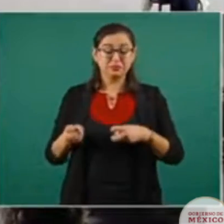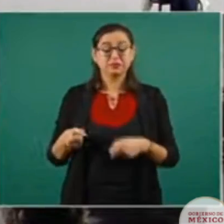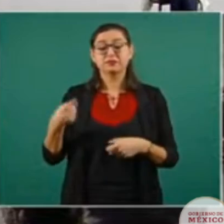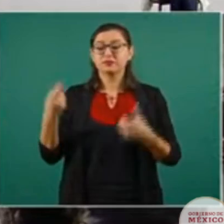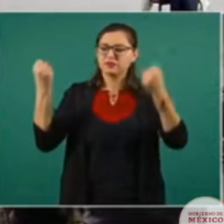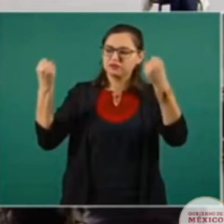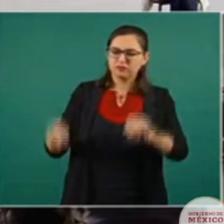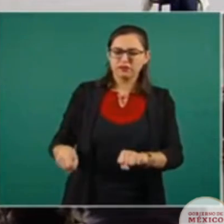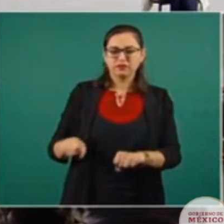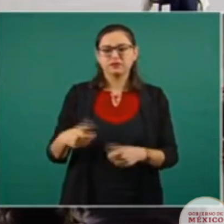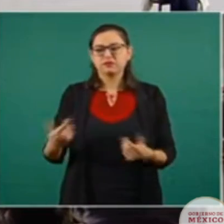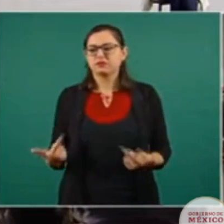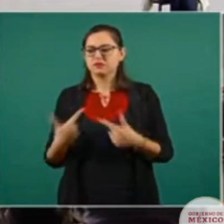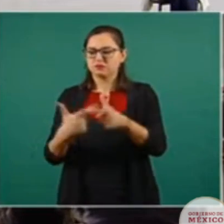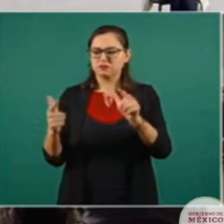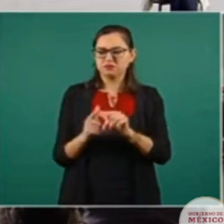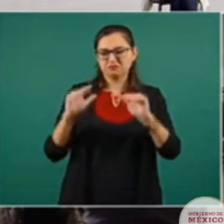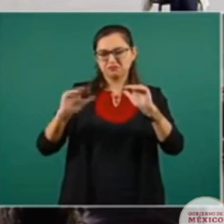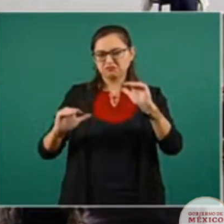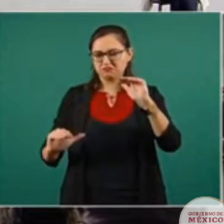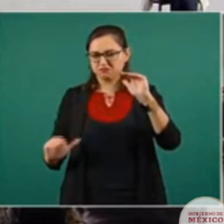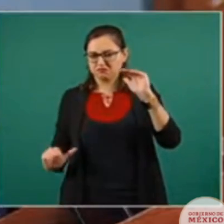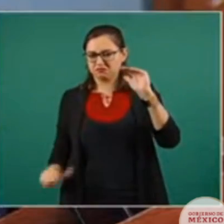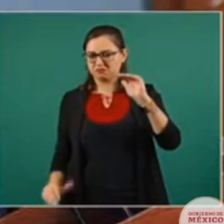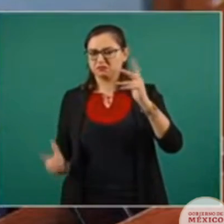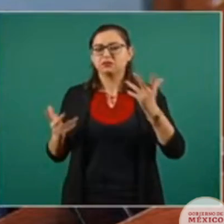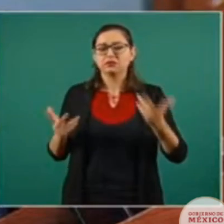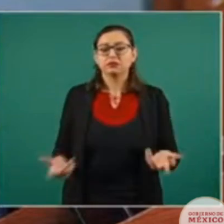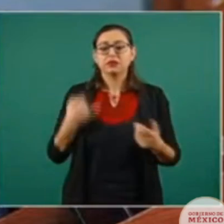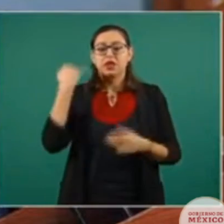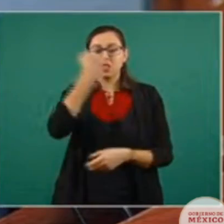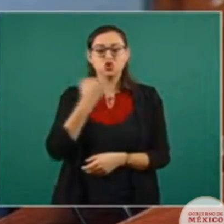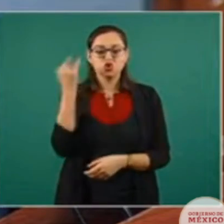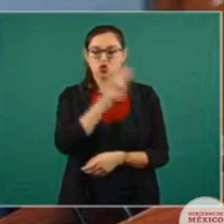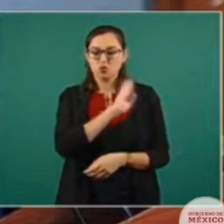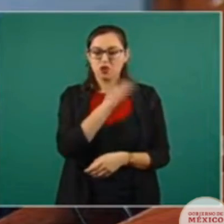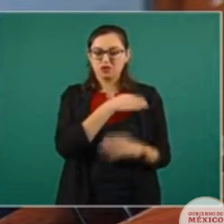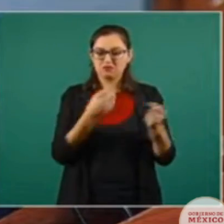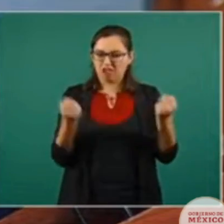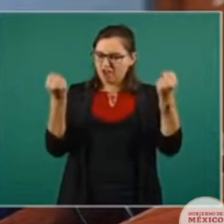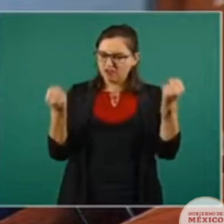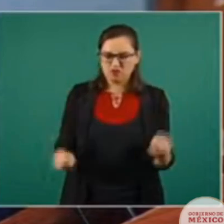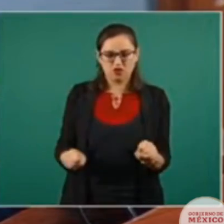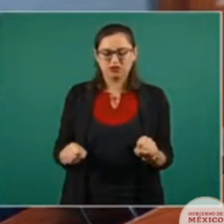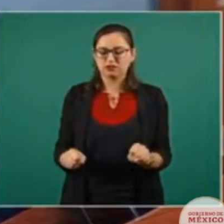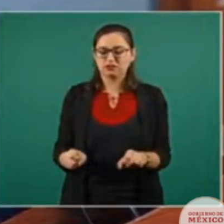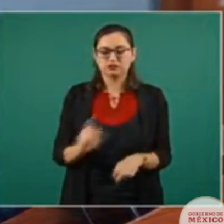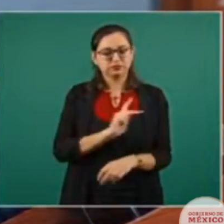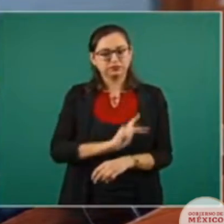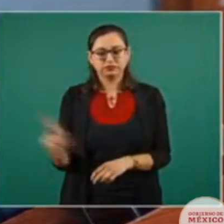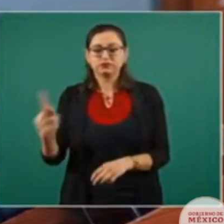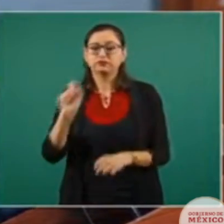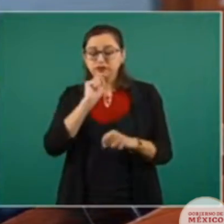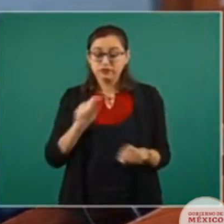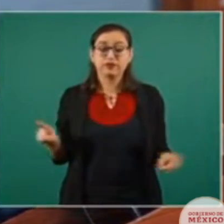la segregación de castas y razas. Se impuso la lengua castellana y se emprendió la